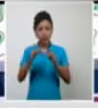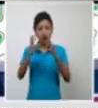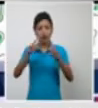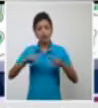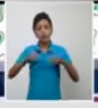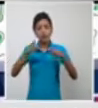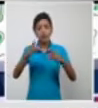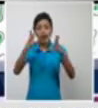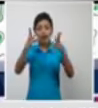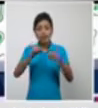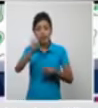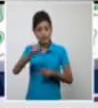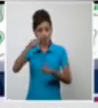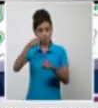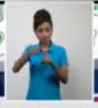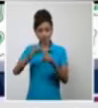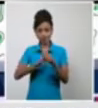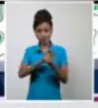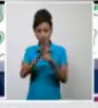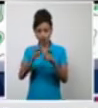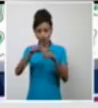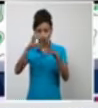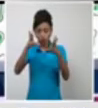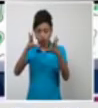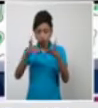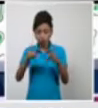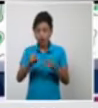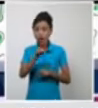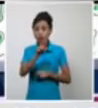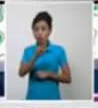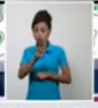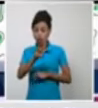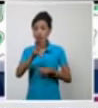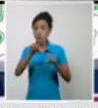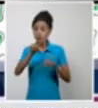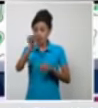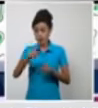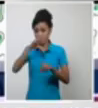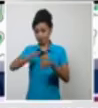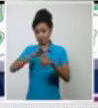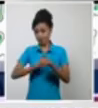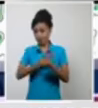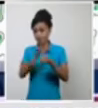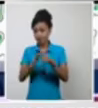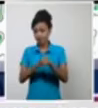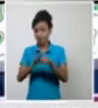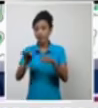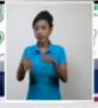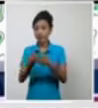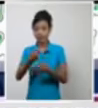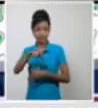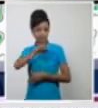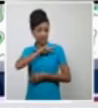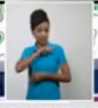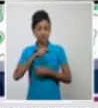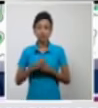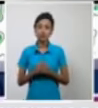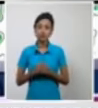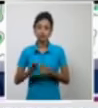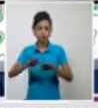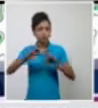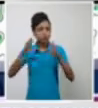casos confirmados. Bueno, en total fueron 12 nuevos casos confirmados en la jornada de ayer. Todos